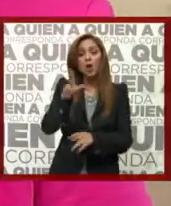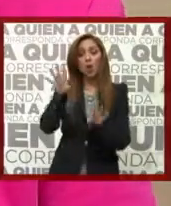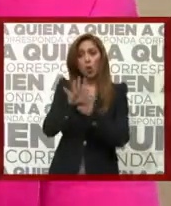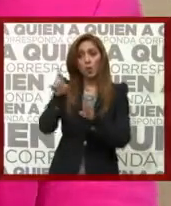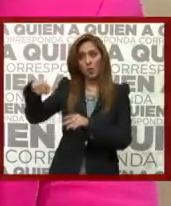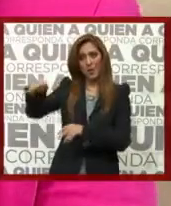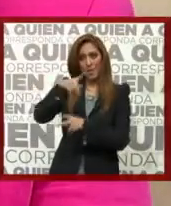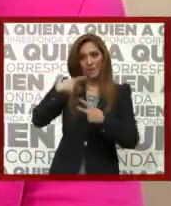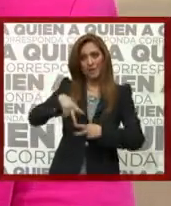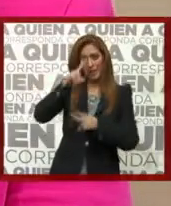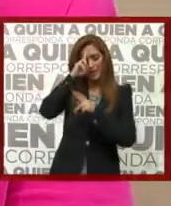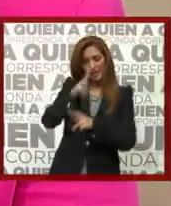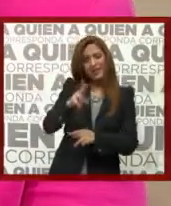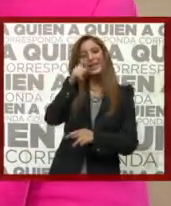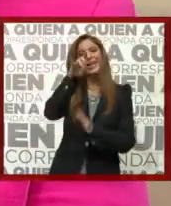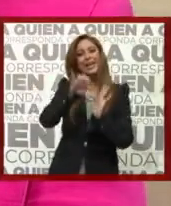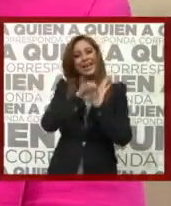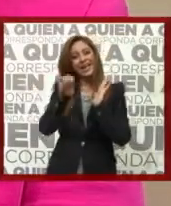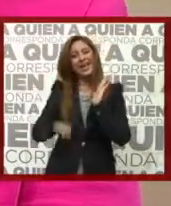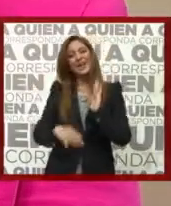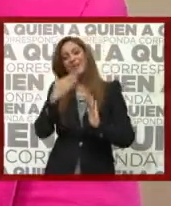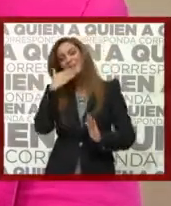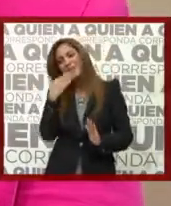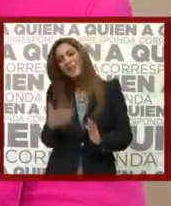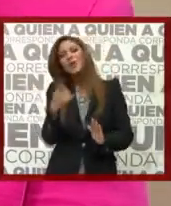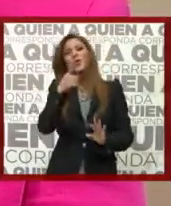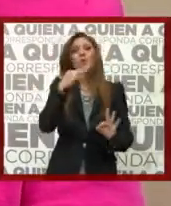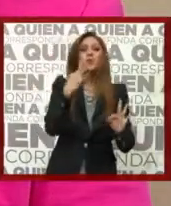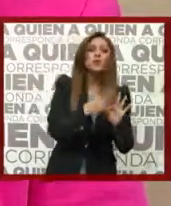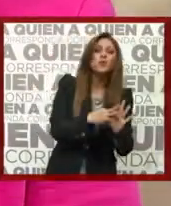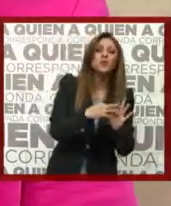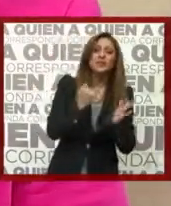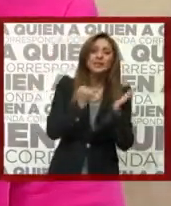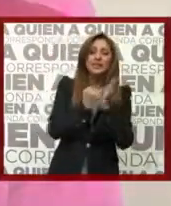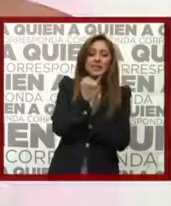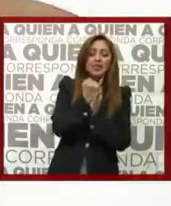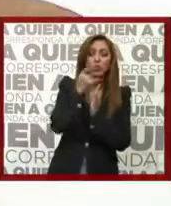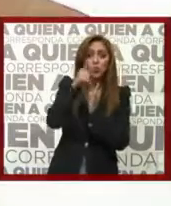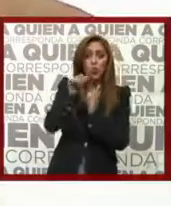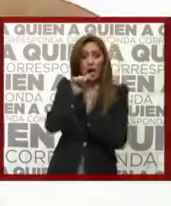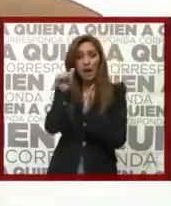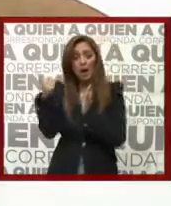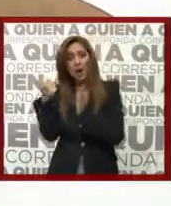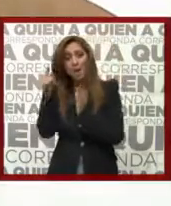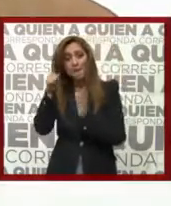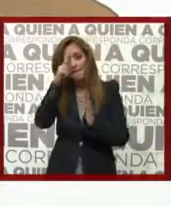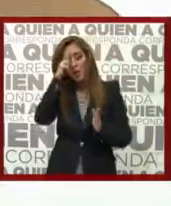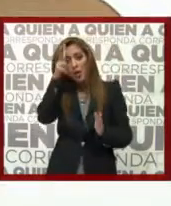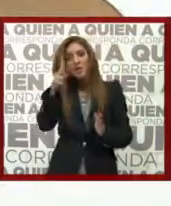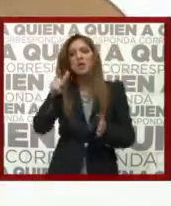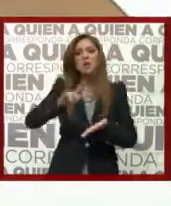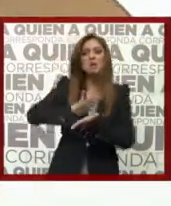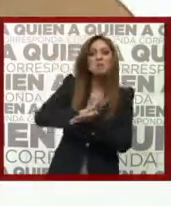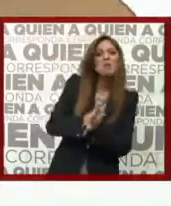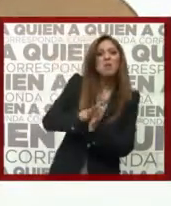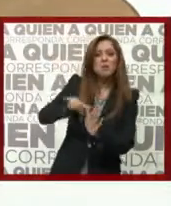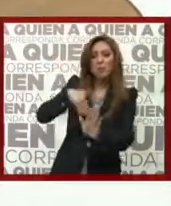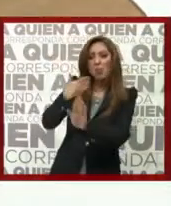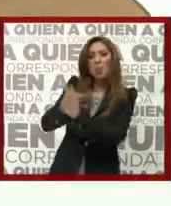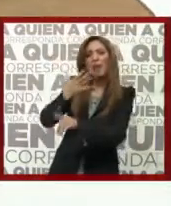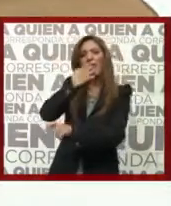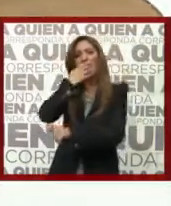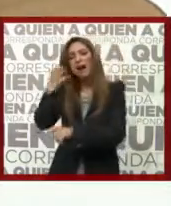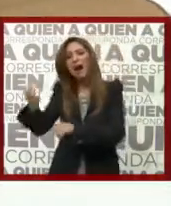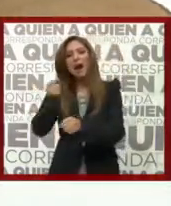respeto con buen ejemplo, con decisiones prudentes, lo haces a través de la violencia, humillando, denigrando, golpeando,